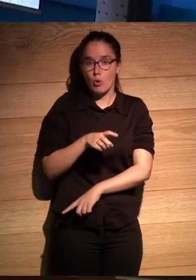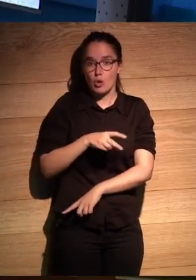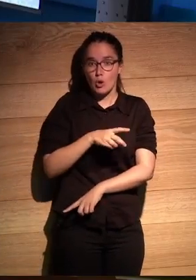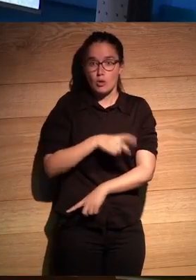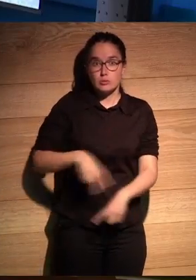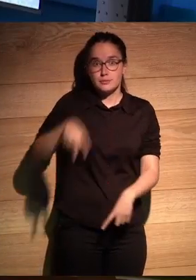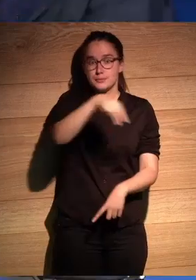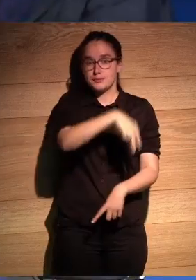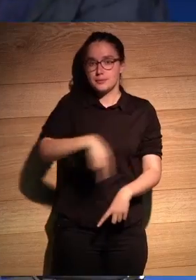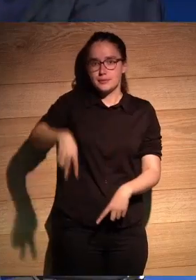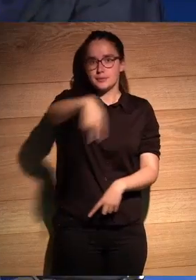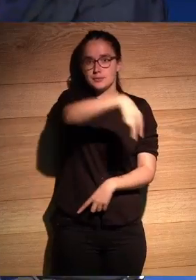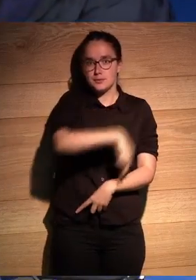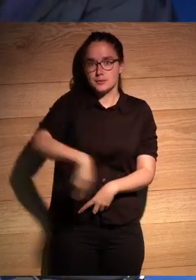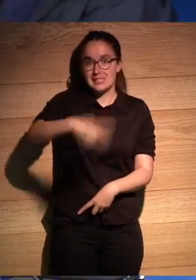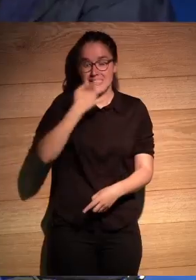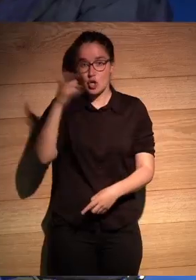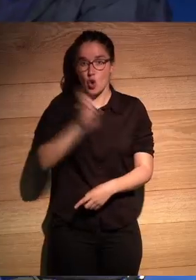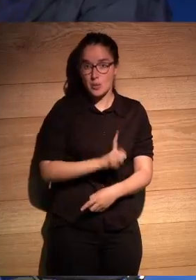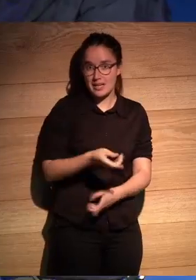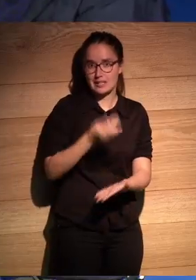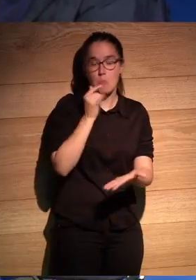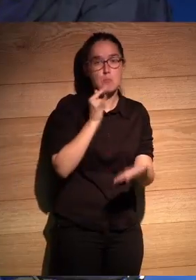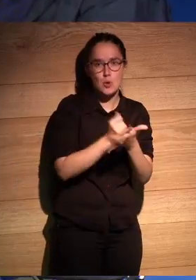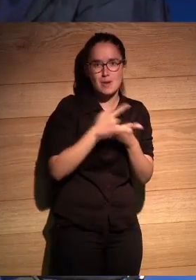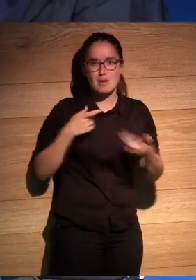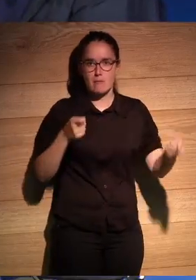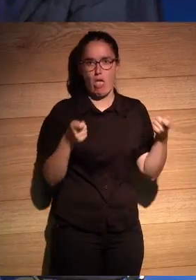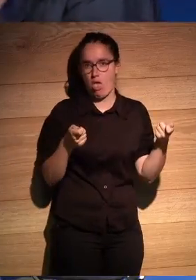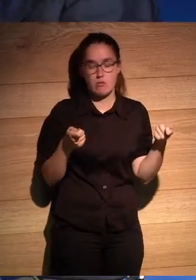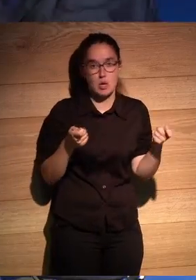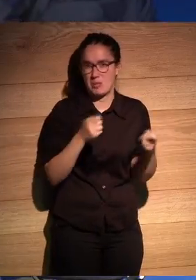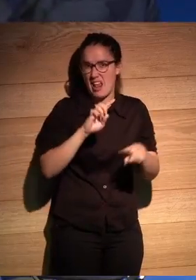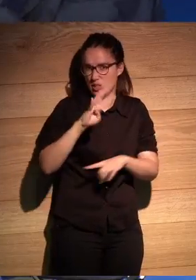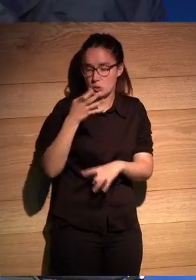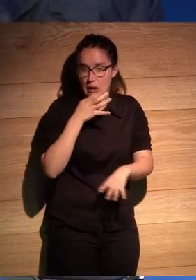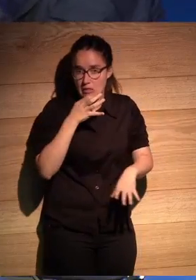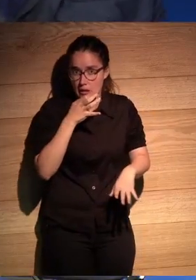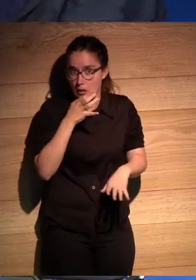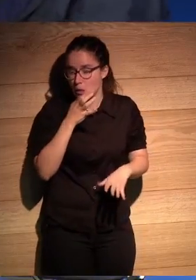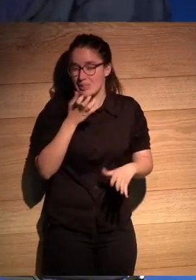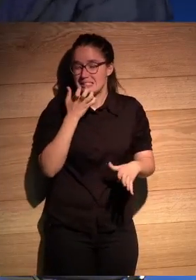probar mi paella le digo pero Roberto ya son como las 4 de la tarde me dice no no no me dice bueno me dijo como quieras no vas a volver nunca a tu casa